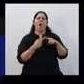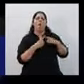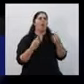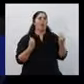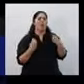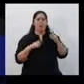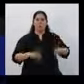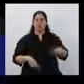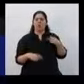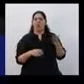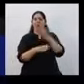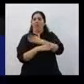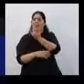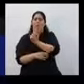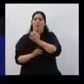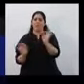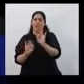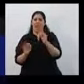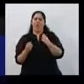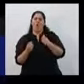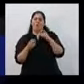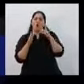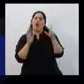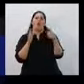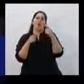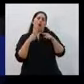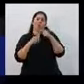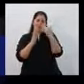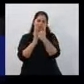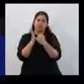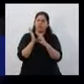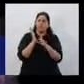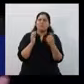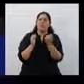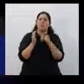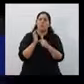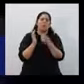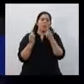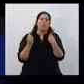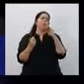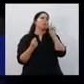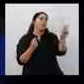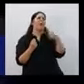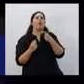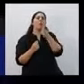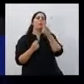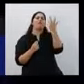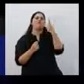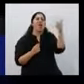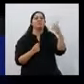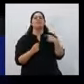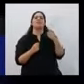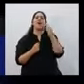porque nunca nos hicieron saber cómo es la letra chica de ese acuerdo es más veo que francia austria irlanda